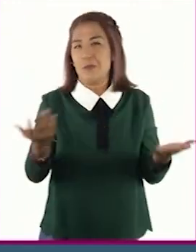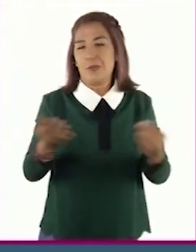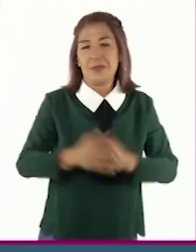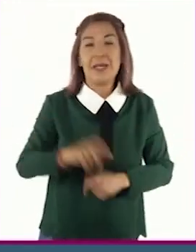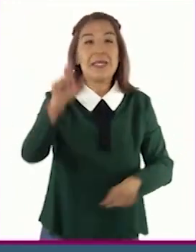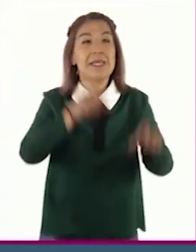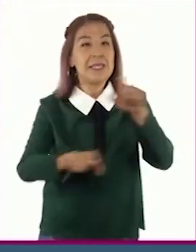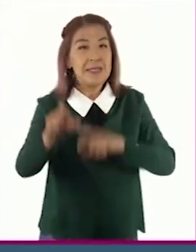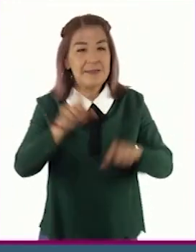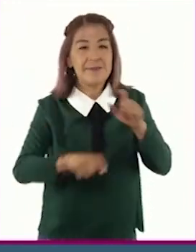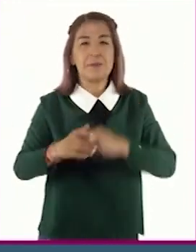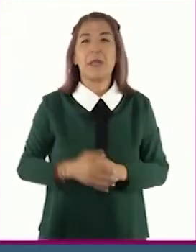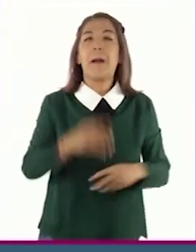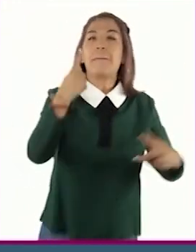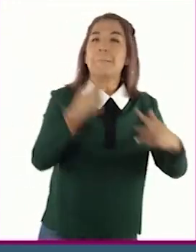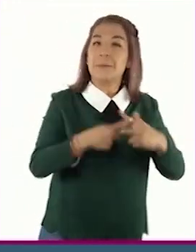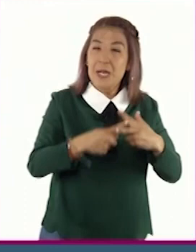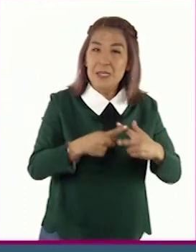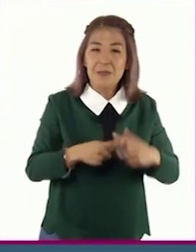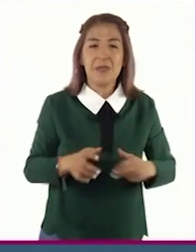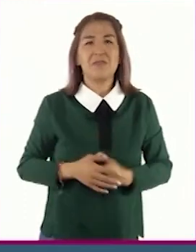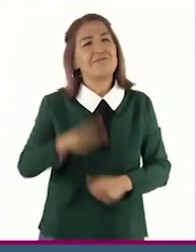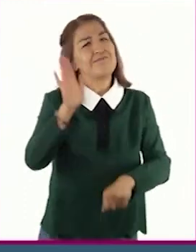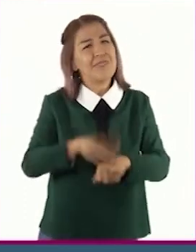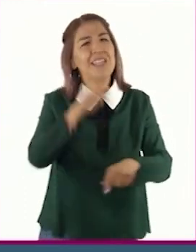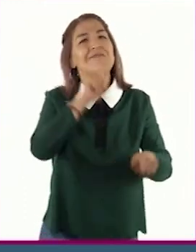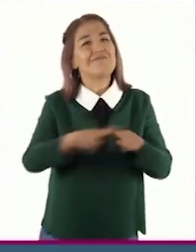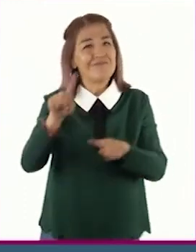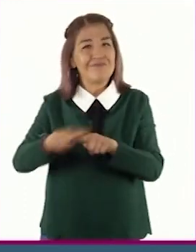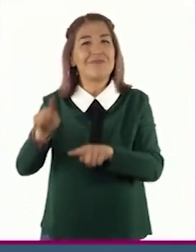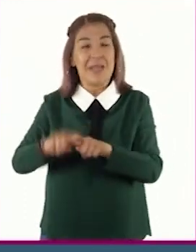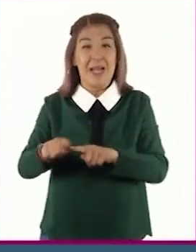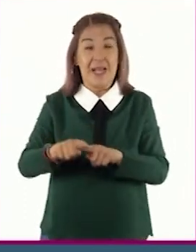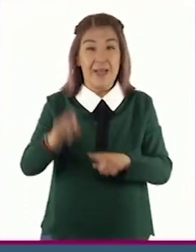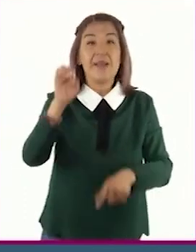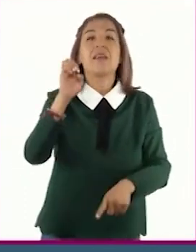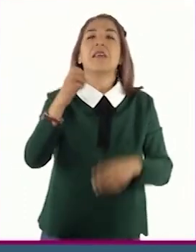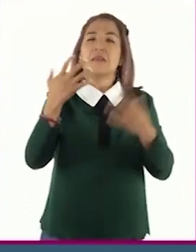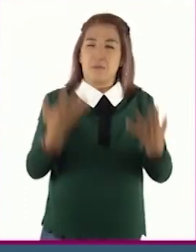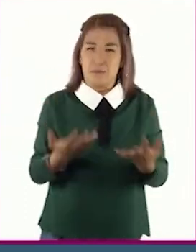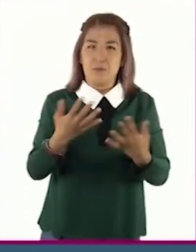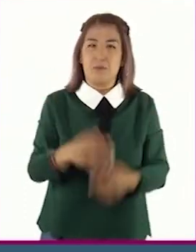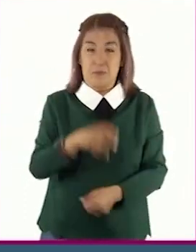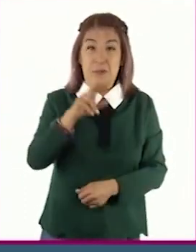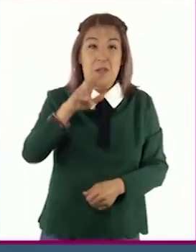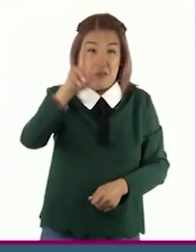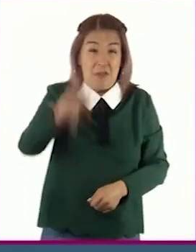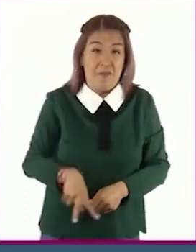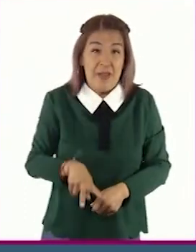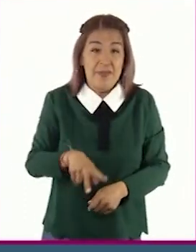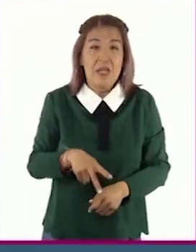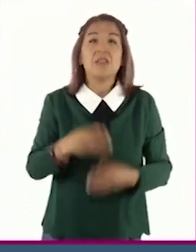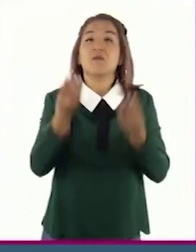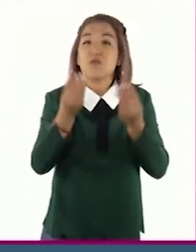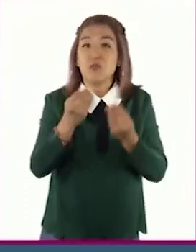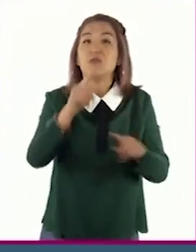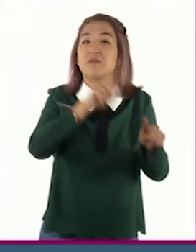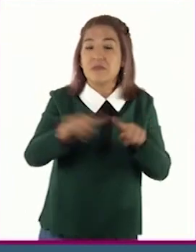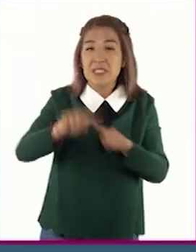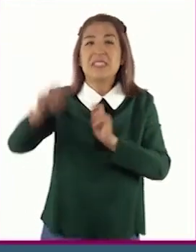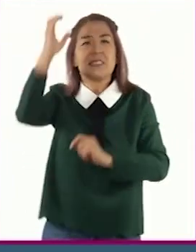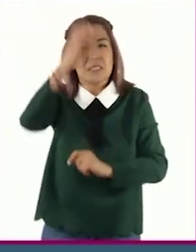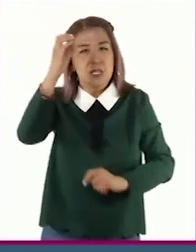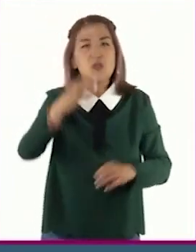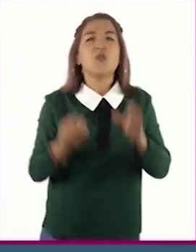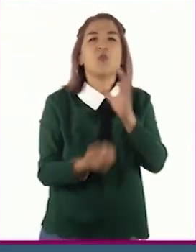la química, las matemáticas, entre otras. Entonces, en realidad, muchas ciencias o nuevas áreas